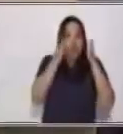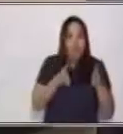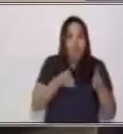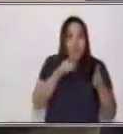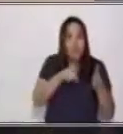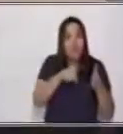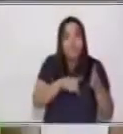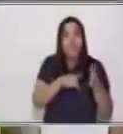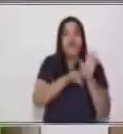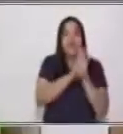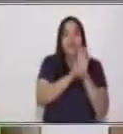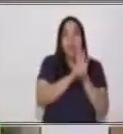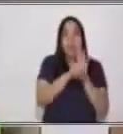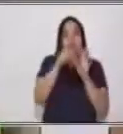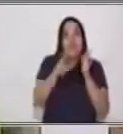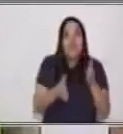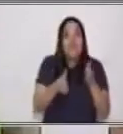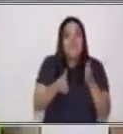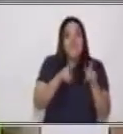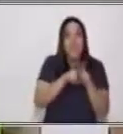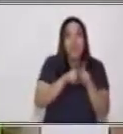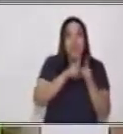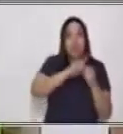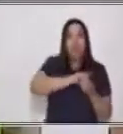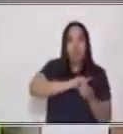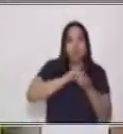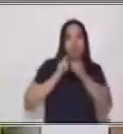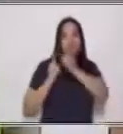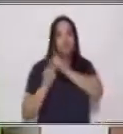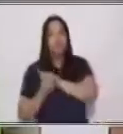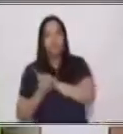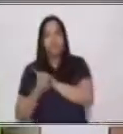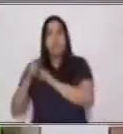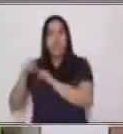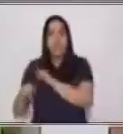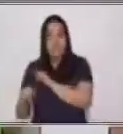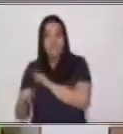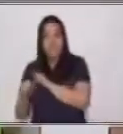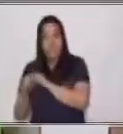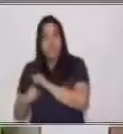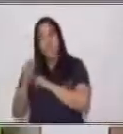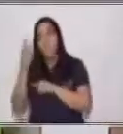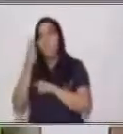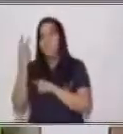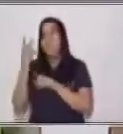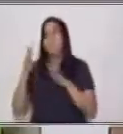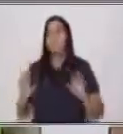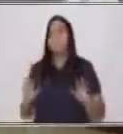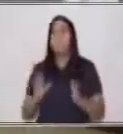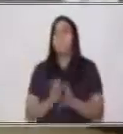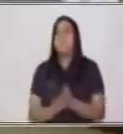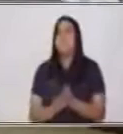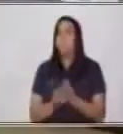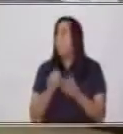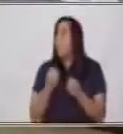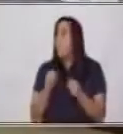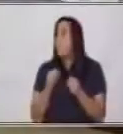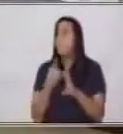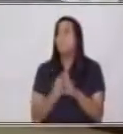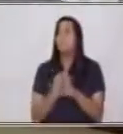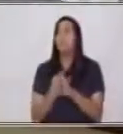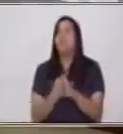variables, solo que ahora retiramos las variables. Y al lado derecho vamos a colocar la matriz